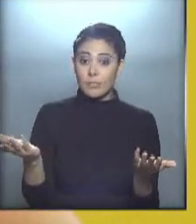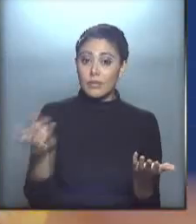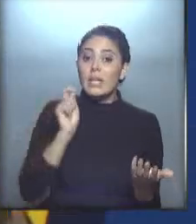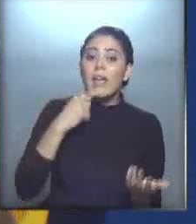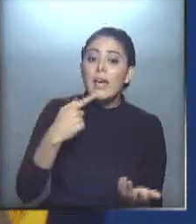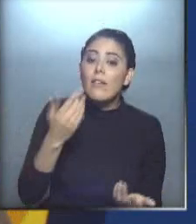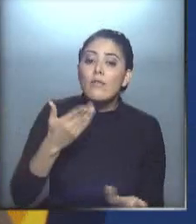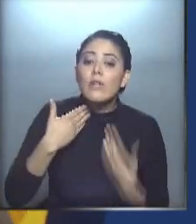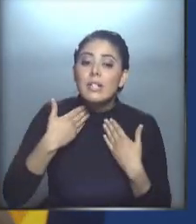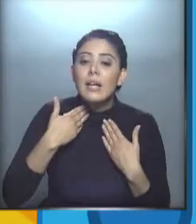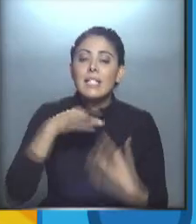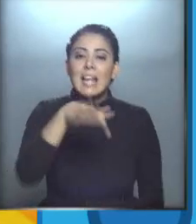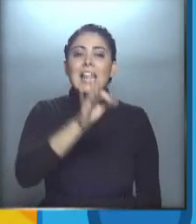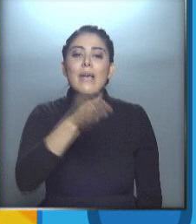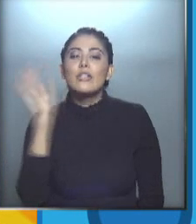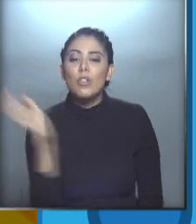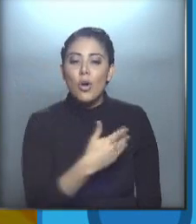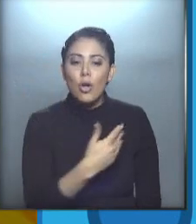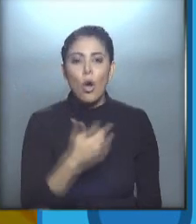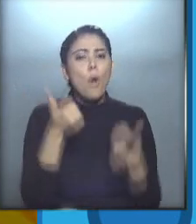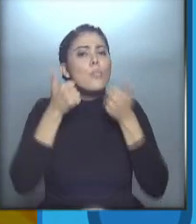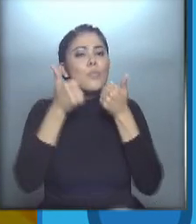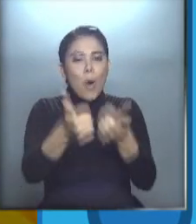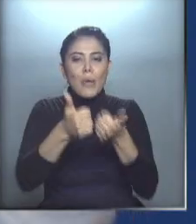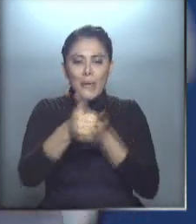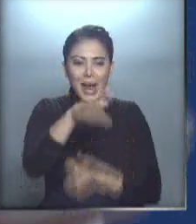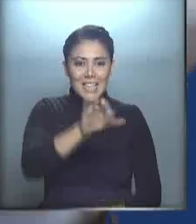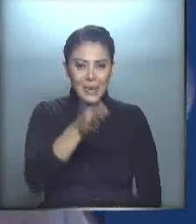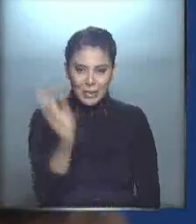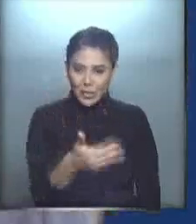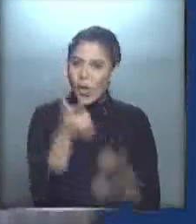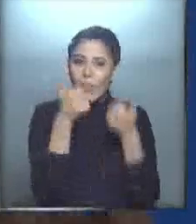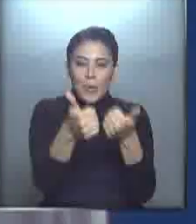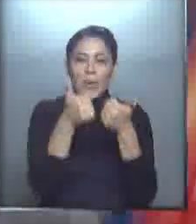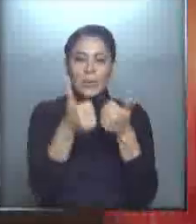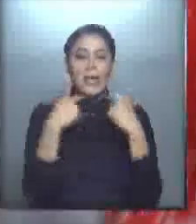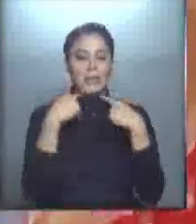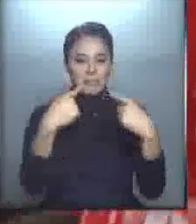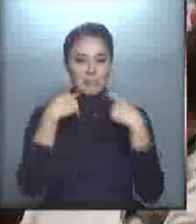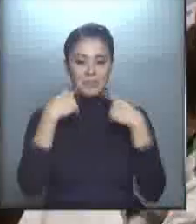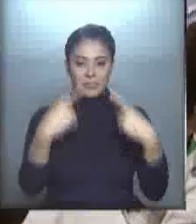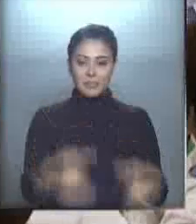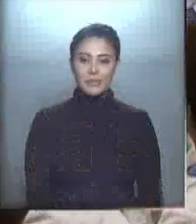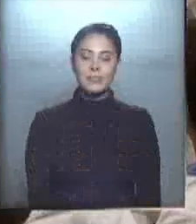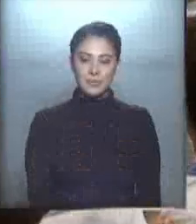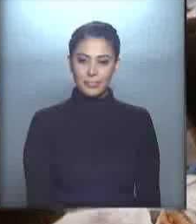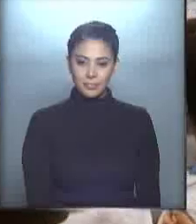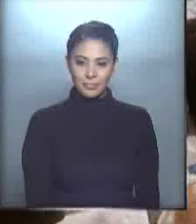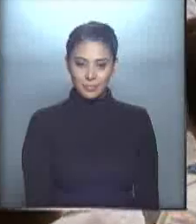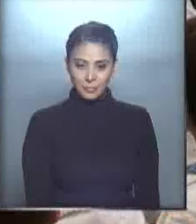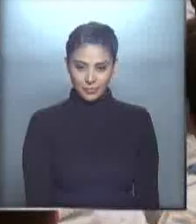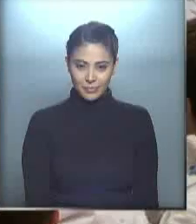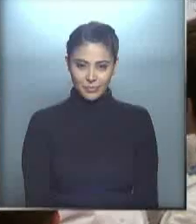¡Diga! ¡Diga fuerte! ¡El niño que lo sabe todo! ¡Es el niño que lo sabe todo! ¡Sí! ¡Muy bien! ¡Samba! ¡Samba! ¡Samba!